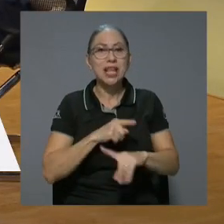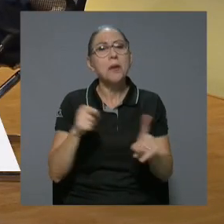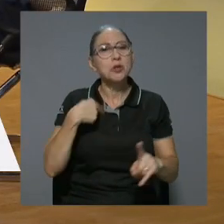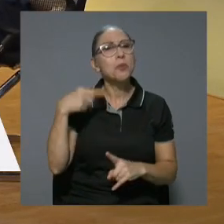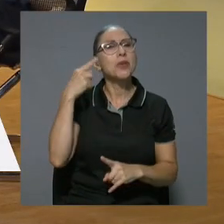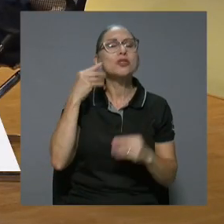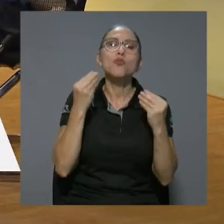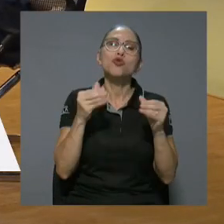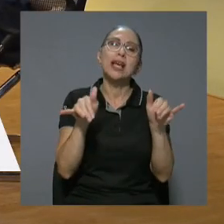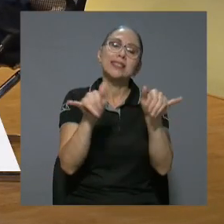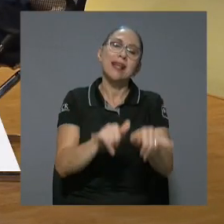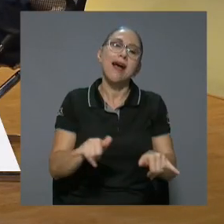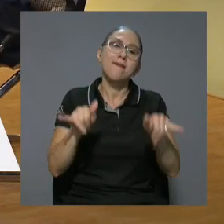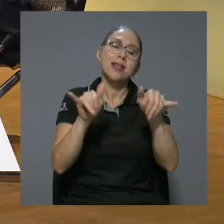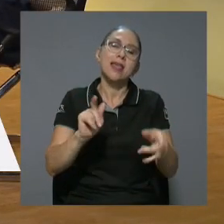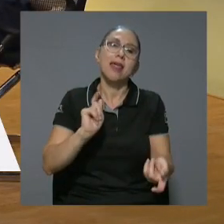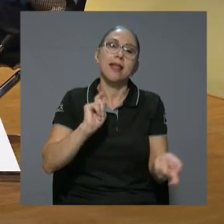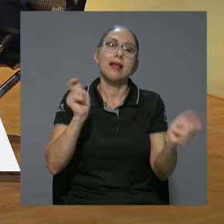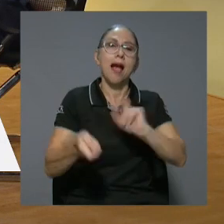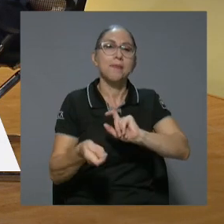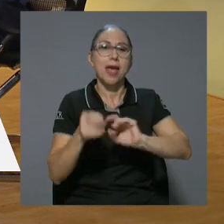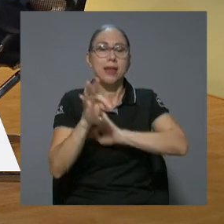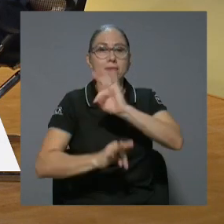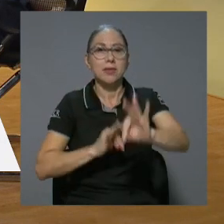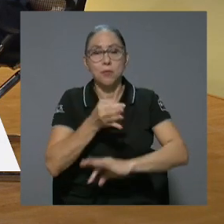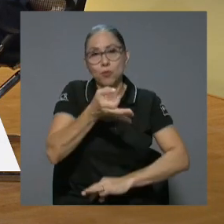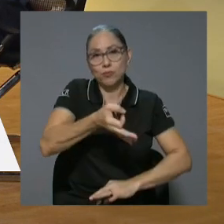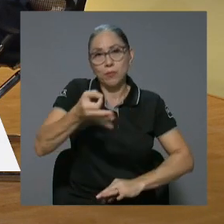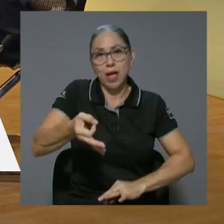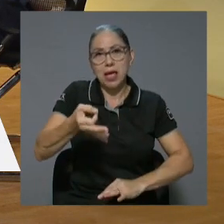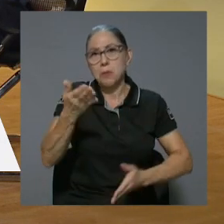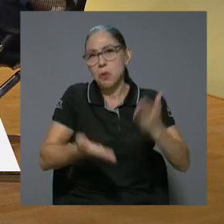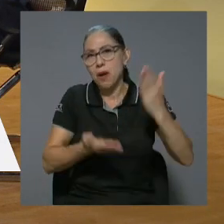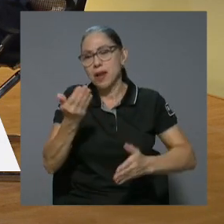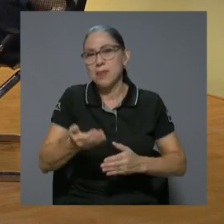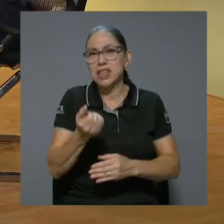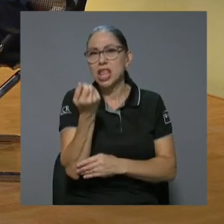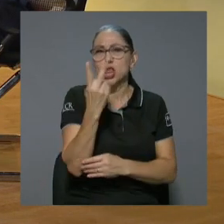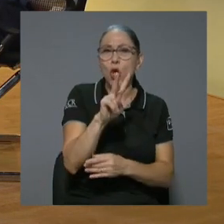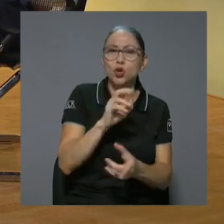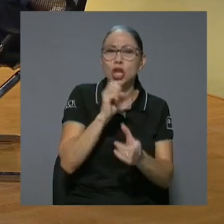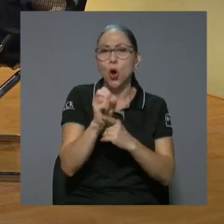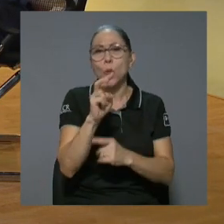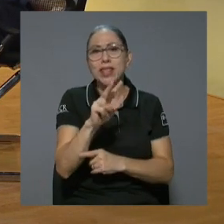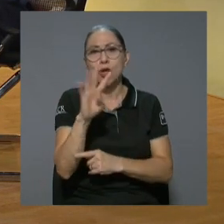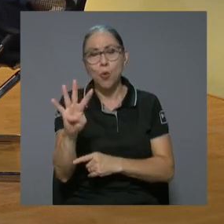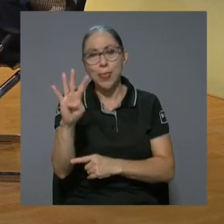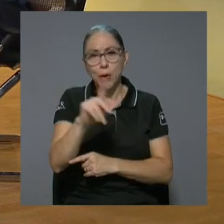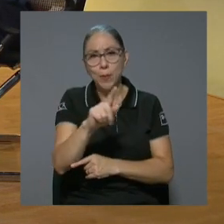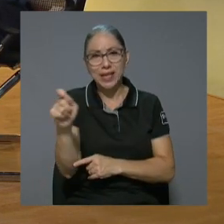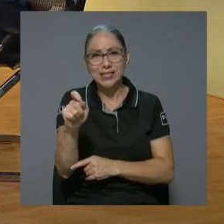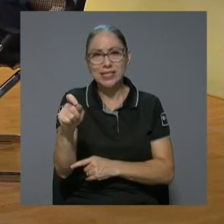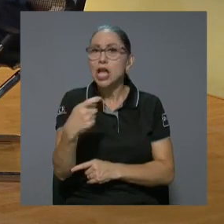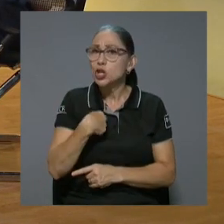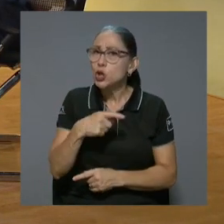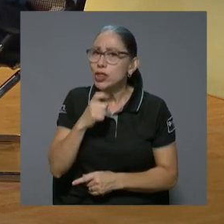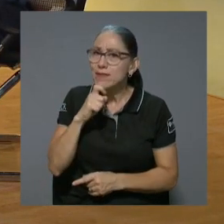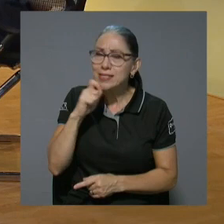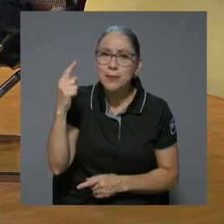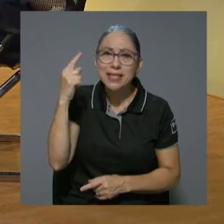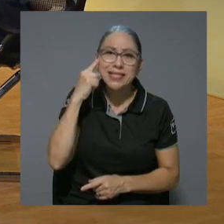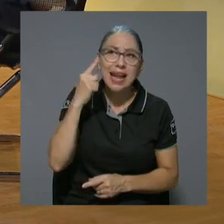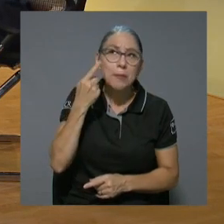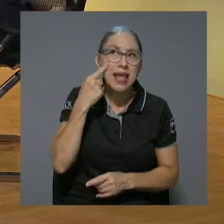estabilidad cambiaria, probablemente quizás 12 o 24 meses. Me cuesta trabajo incluso ver el tipo de cambio